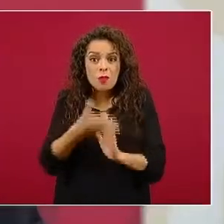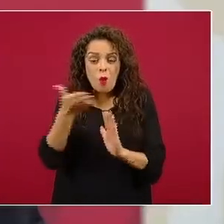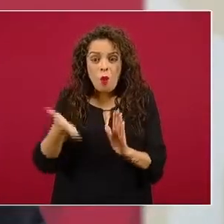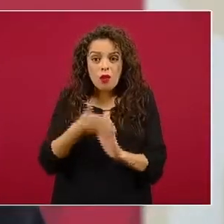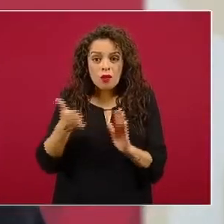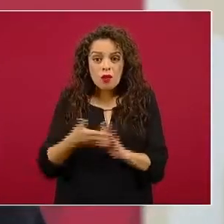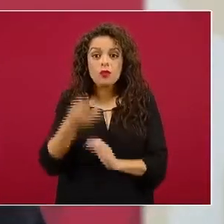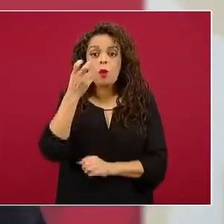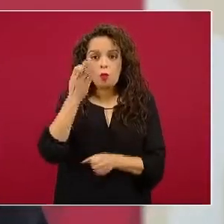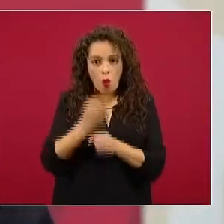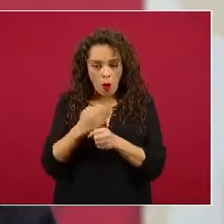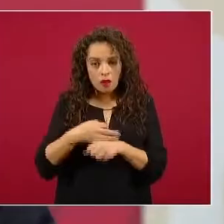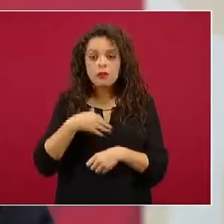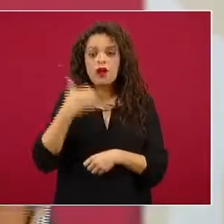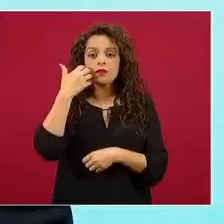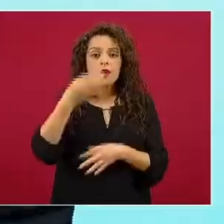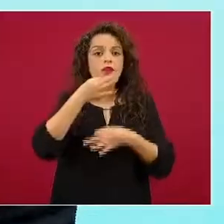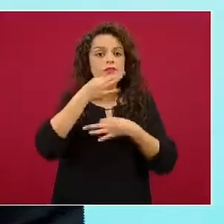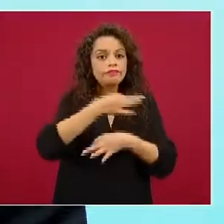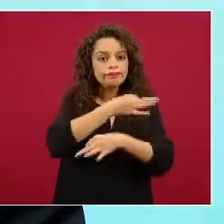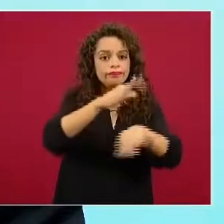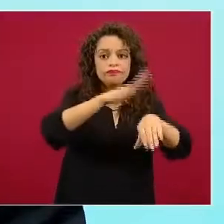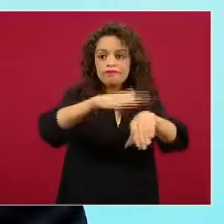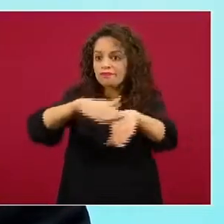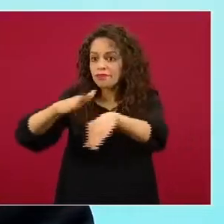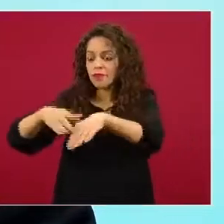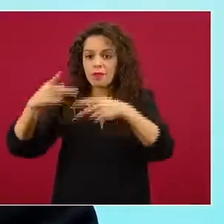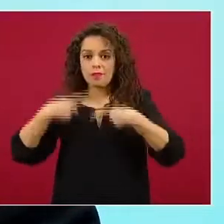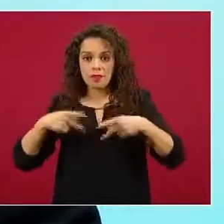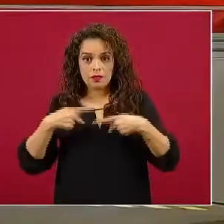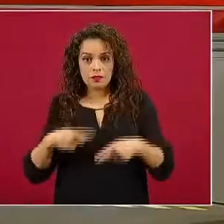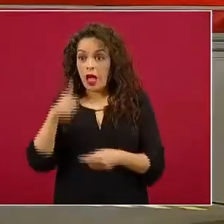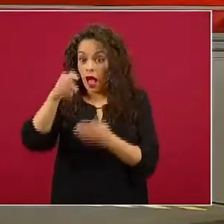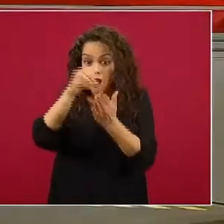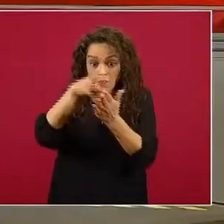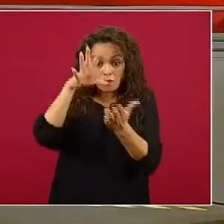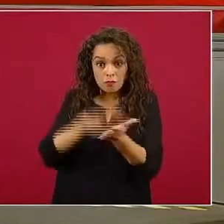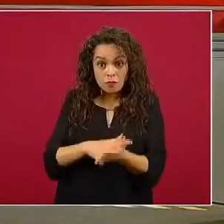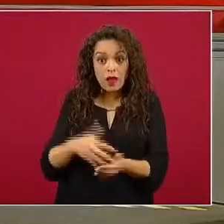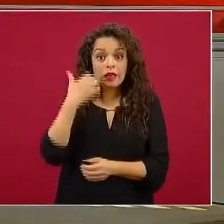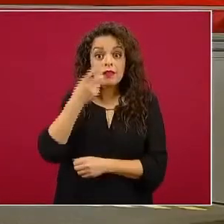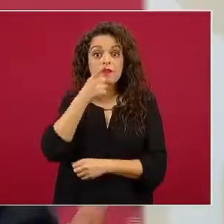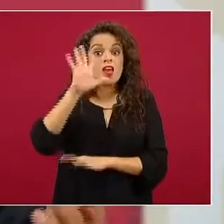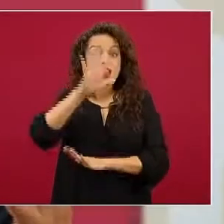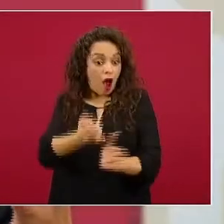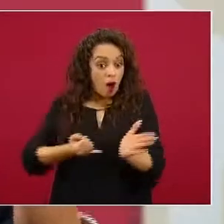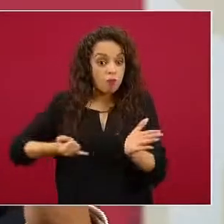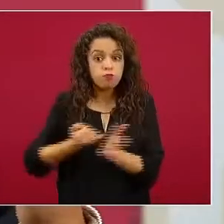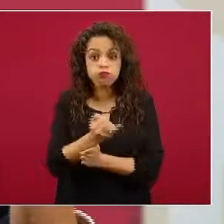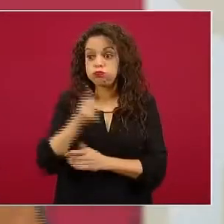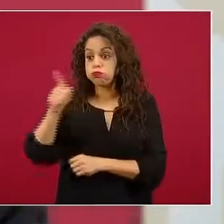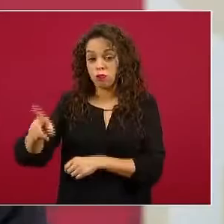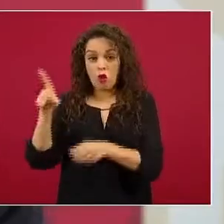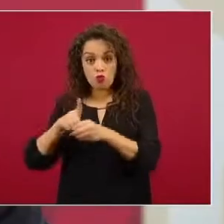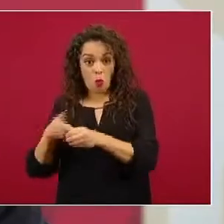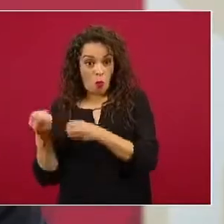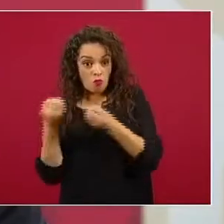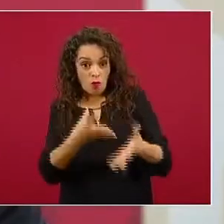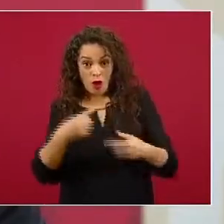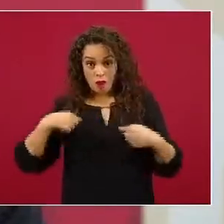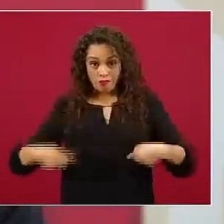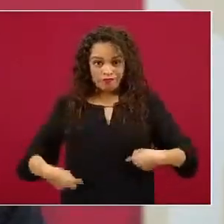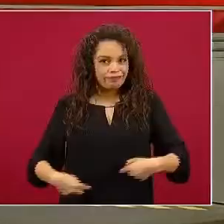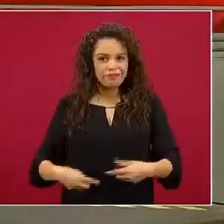ciudadanía, porque no es que se registren ya van a ser donadores o donantes. El hecho que se registren es la